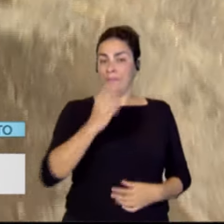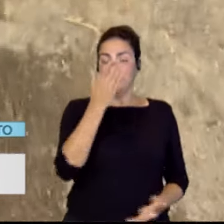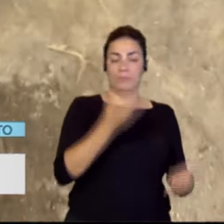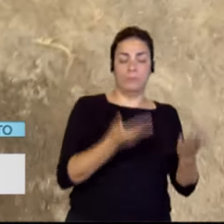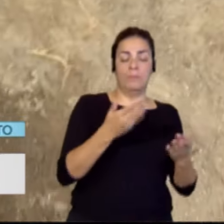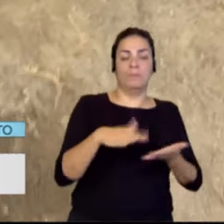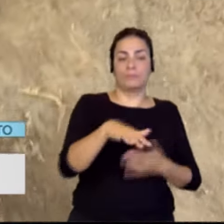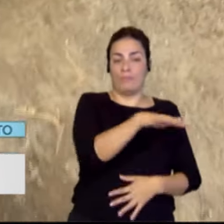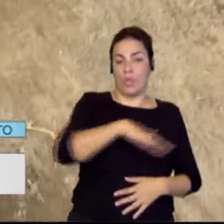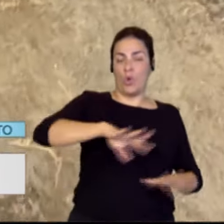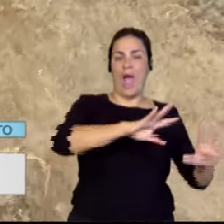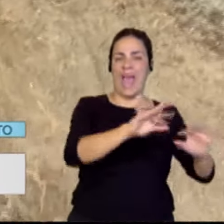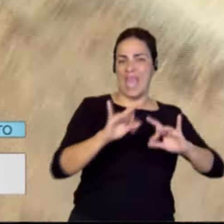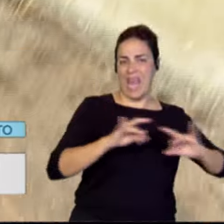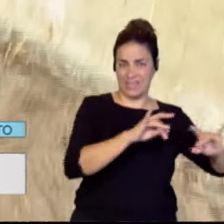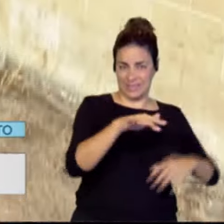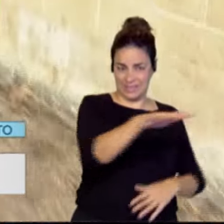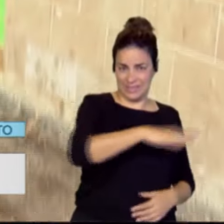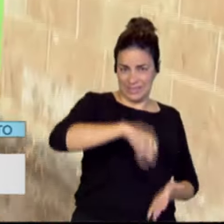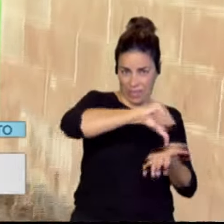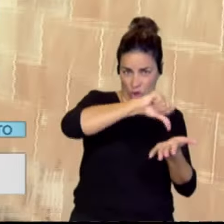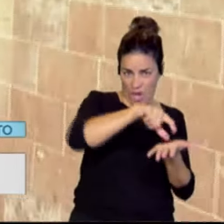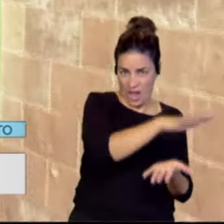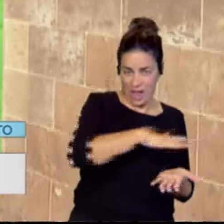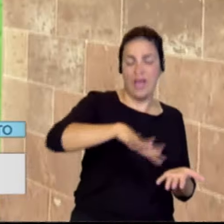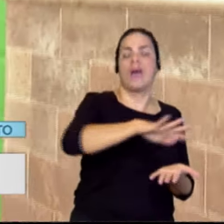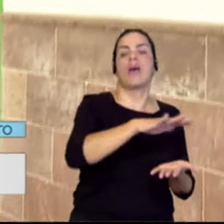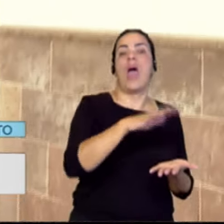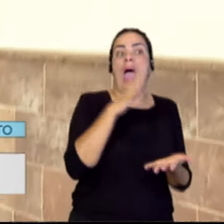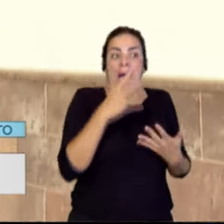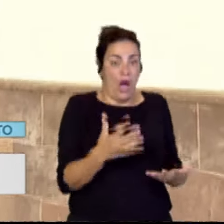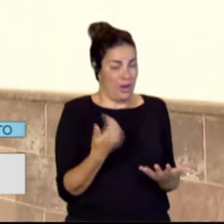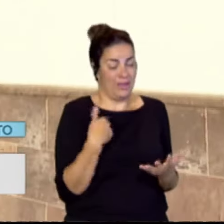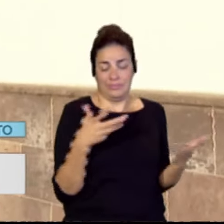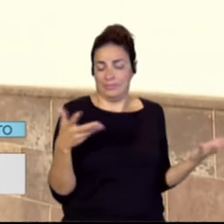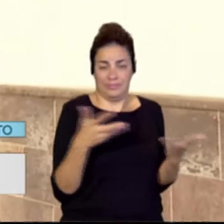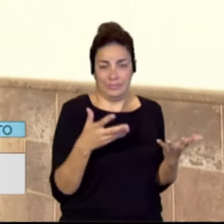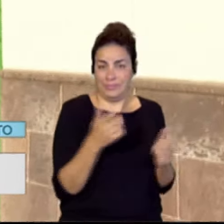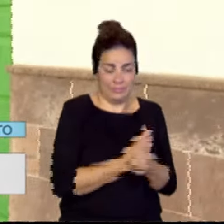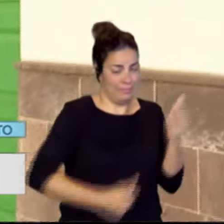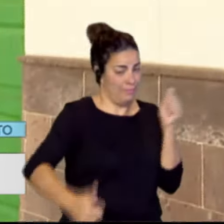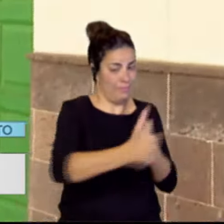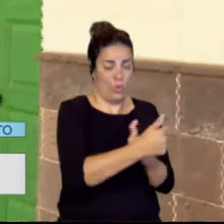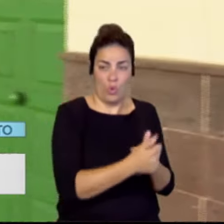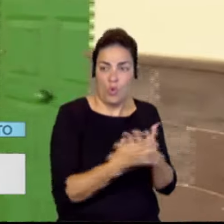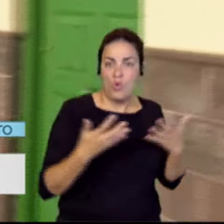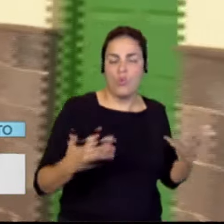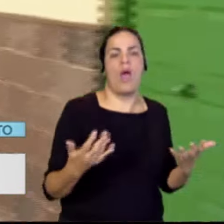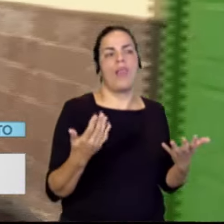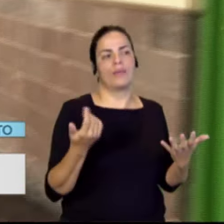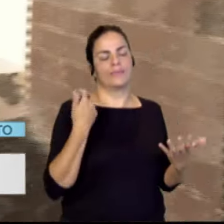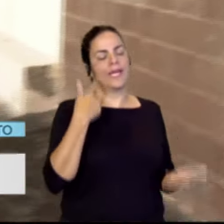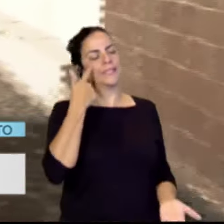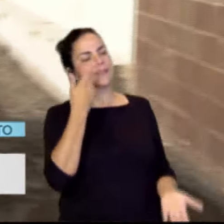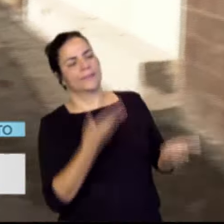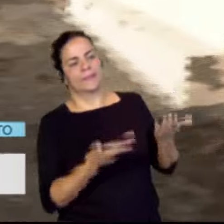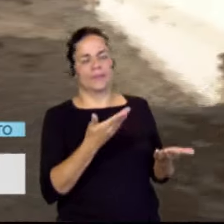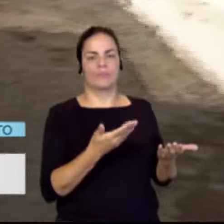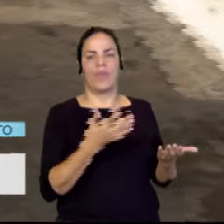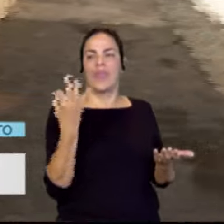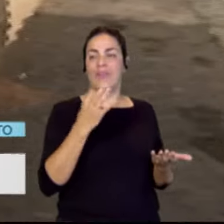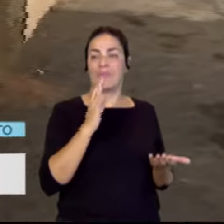Arenas eh para ahora mismo para intervenir de de de urgencia eh Hay una valoración para reponer